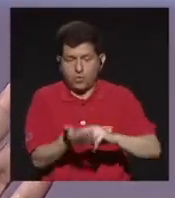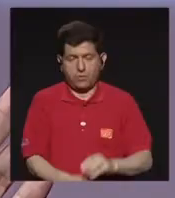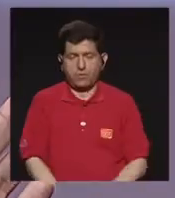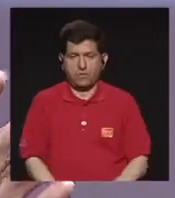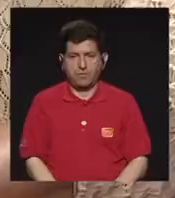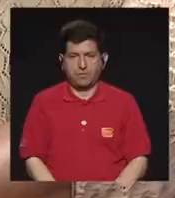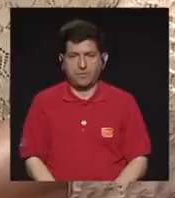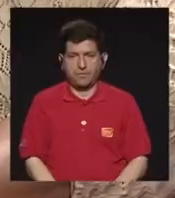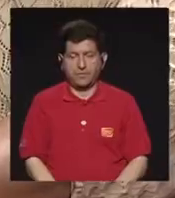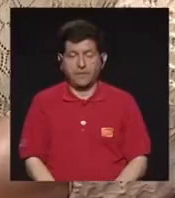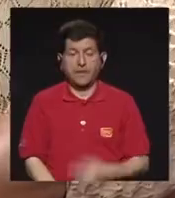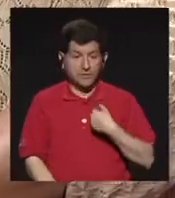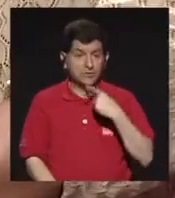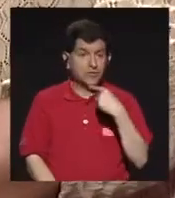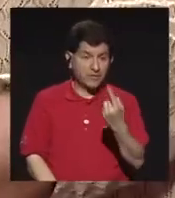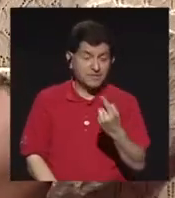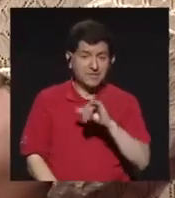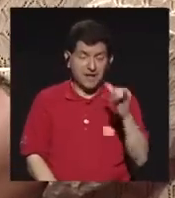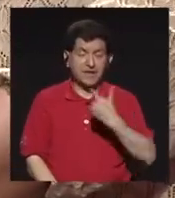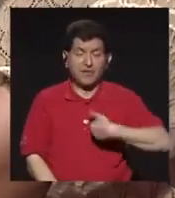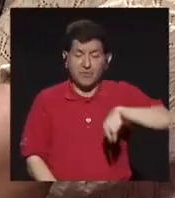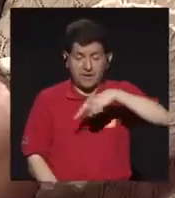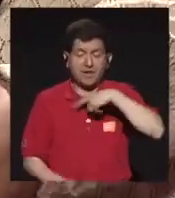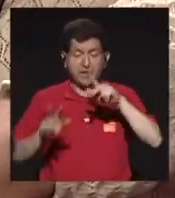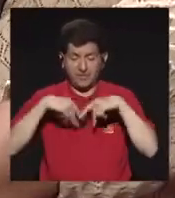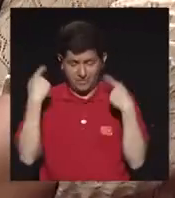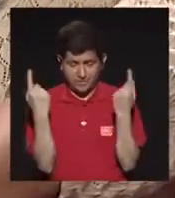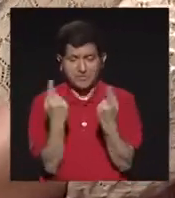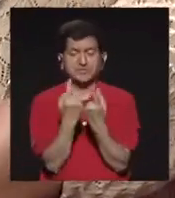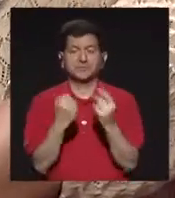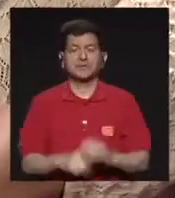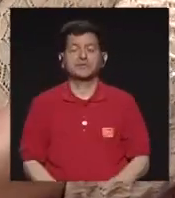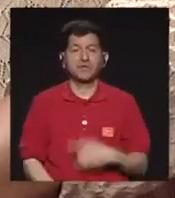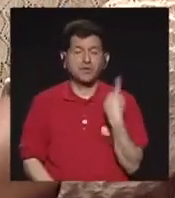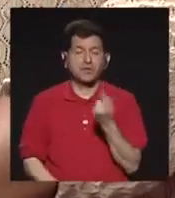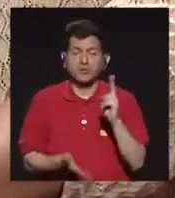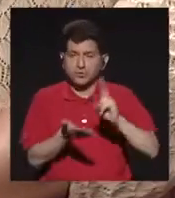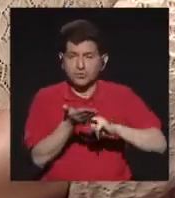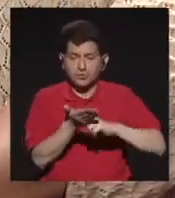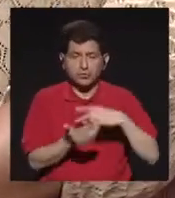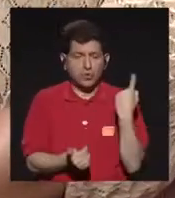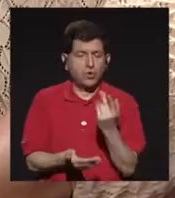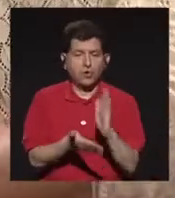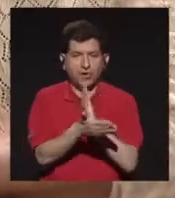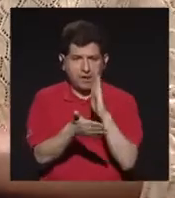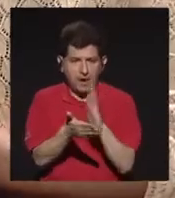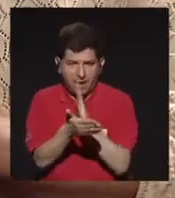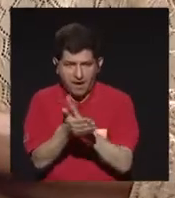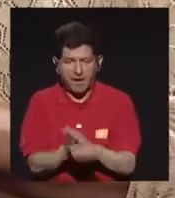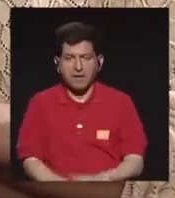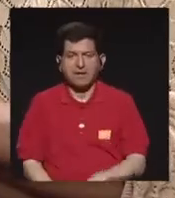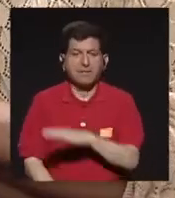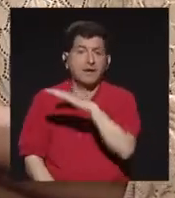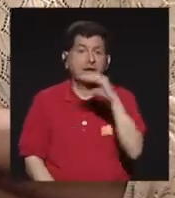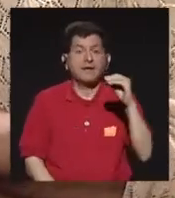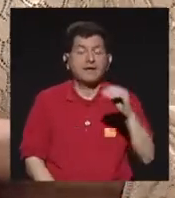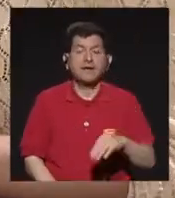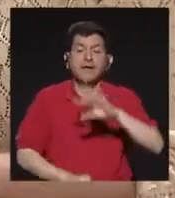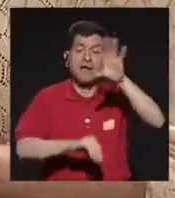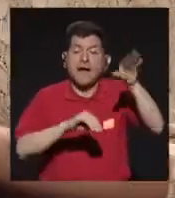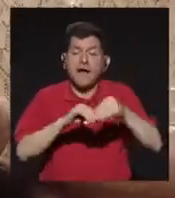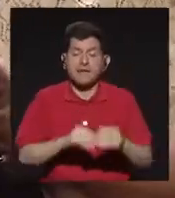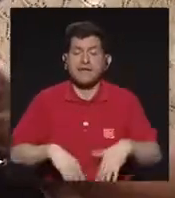es yo apuntaba, porque entonces, igual en el partido nuestro. Exactamente. Okay. Igual, entonces, solo la inscripción de cada papeleta, y además, Carolina, póngale